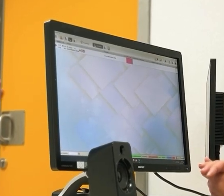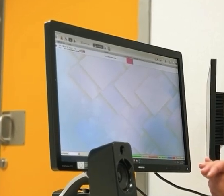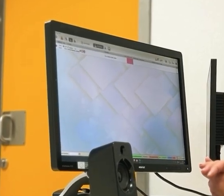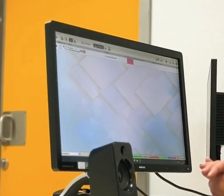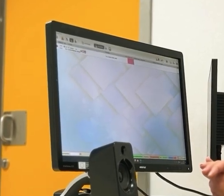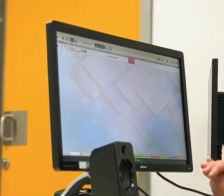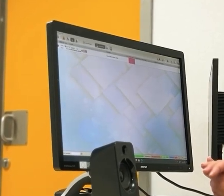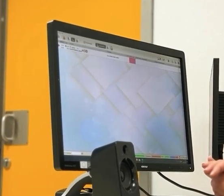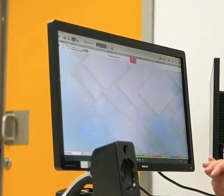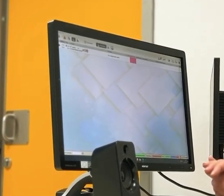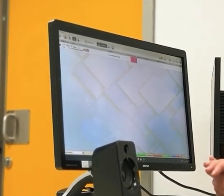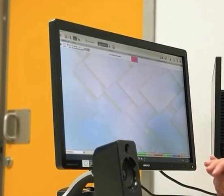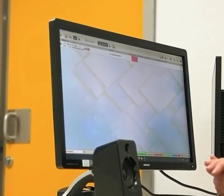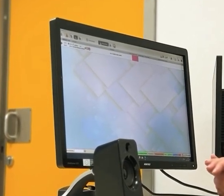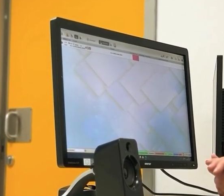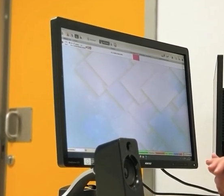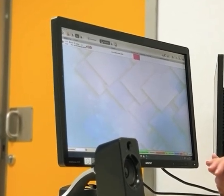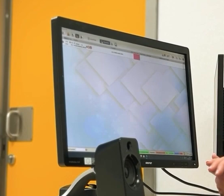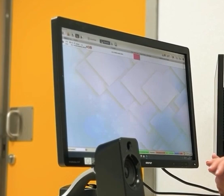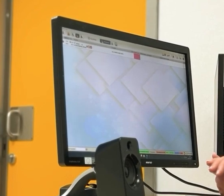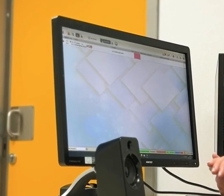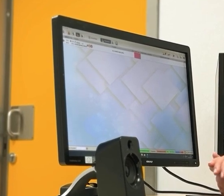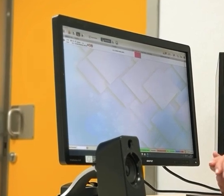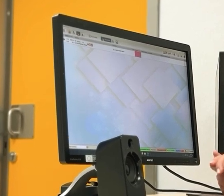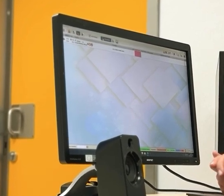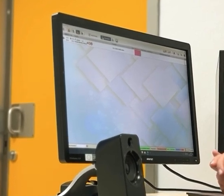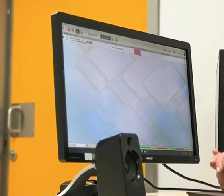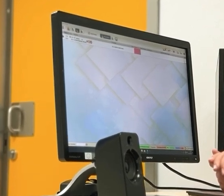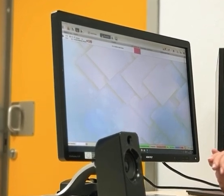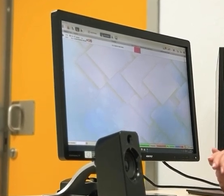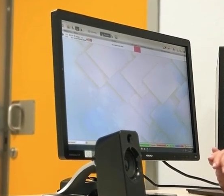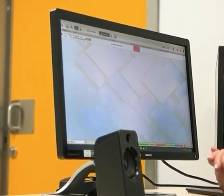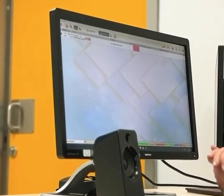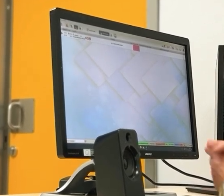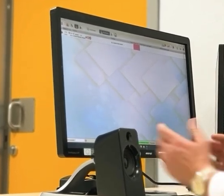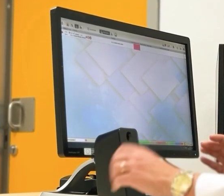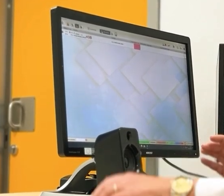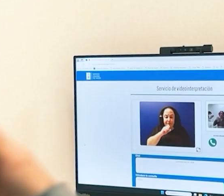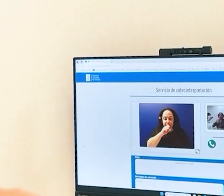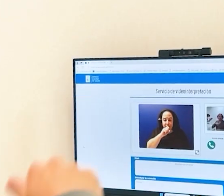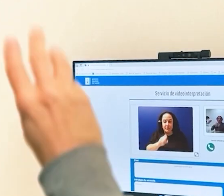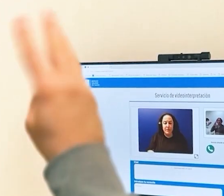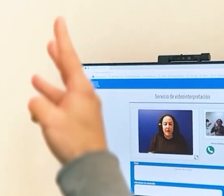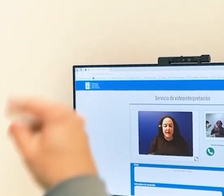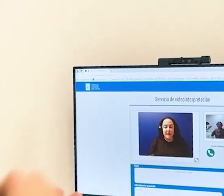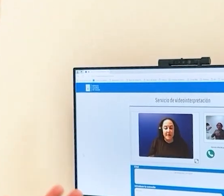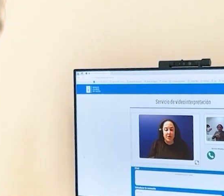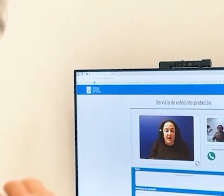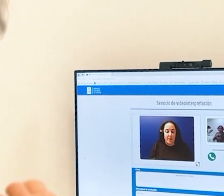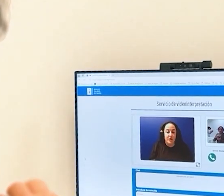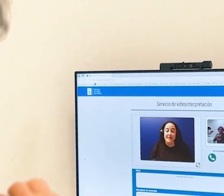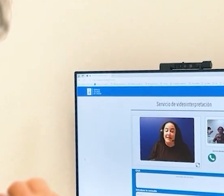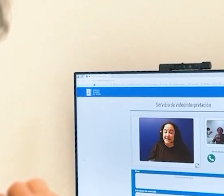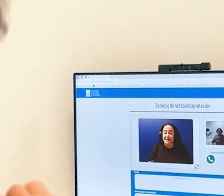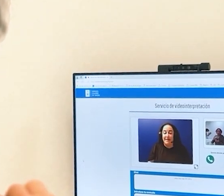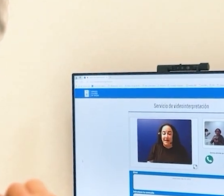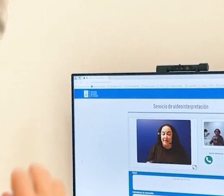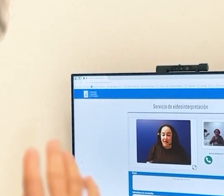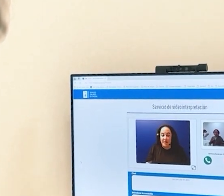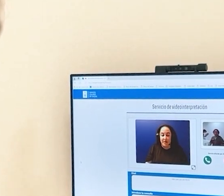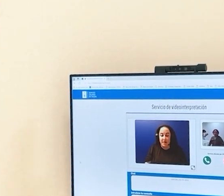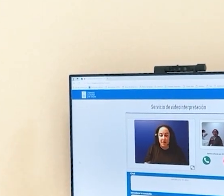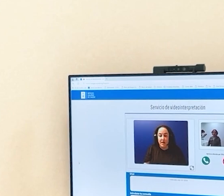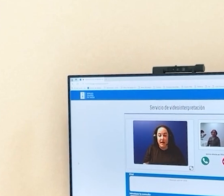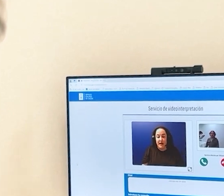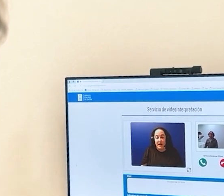Pues tengo dolor en esta zona, es de por la noche dormí fatal, no dormí nada, además vomité y esta ya es la tercera vez